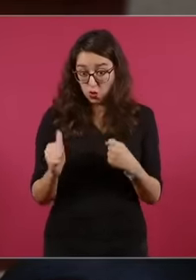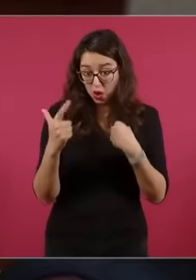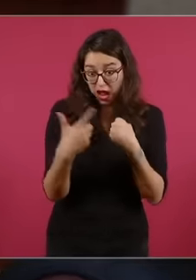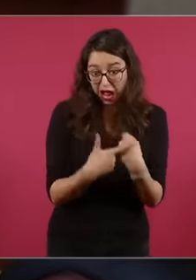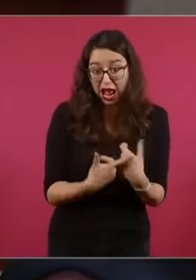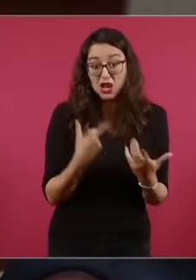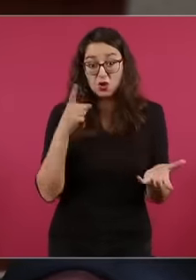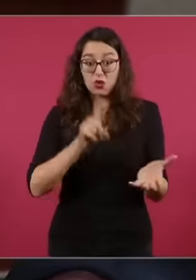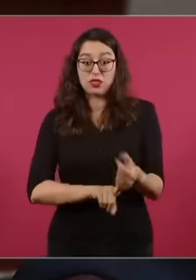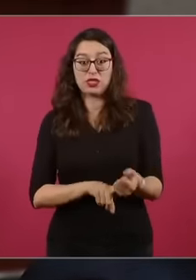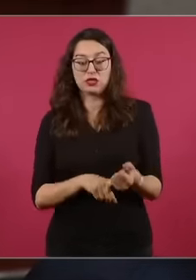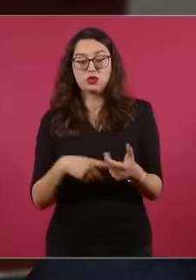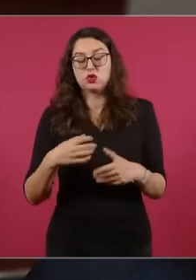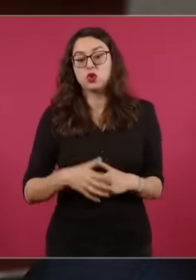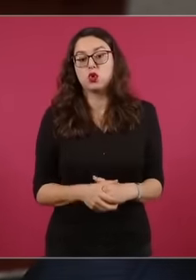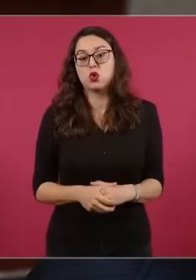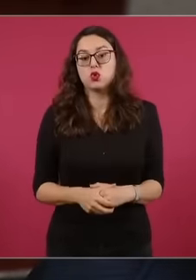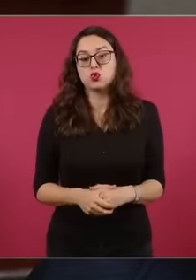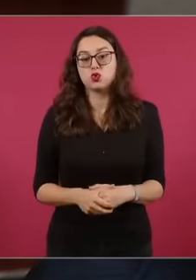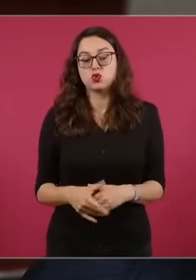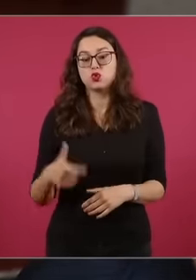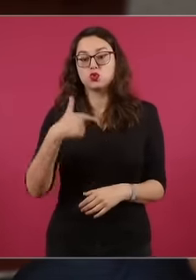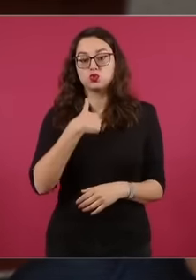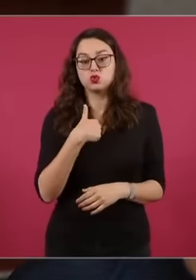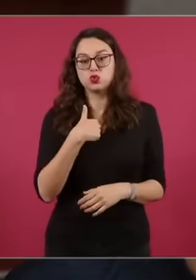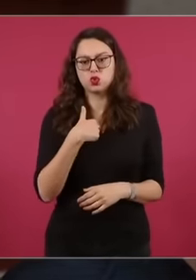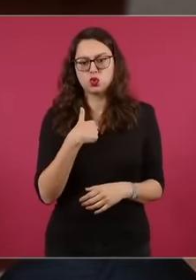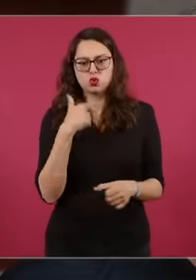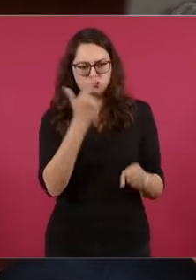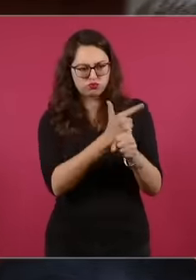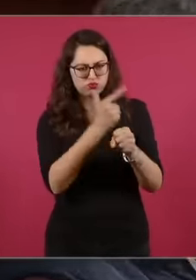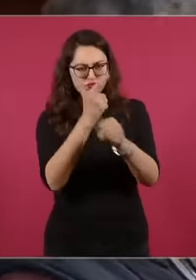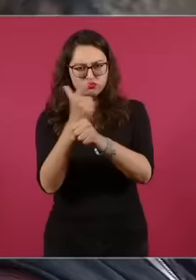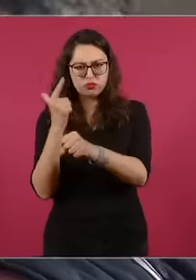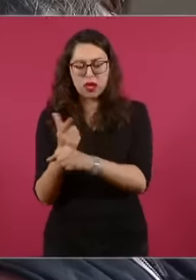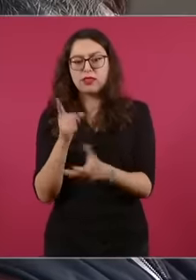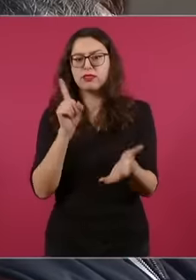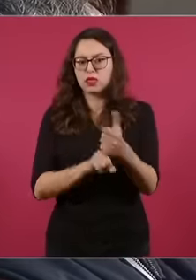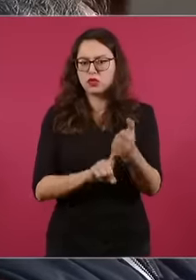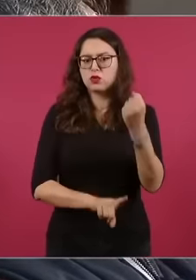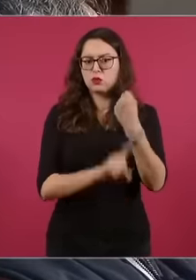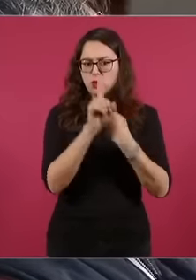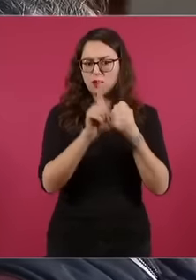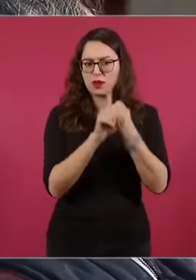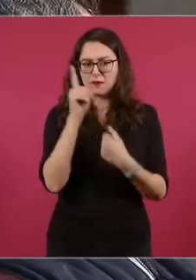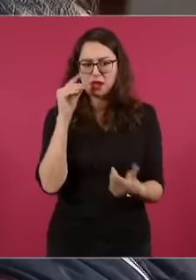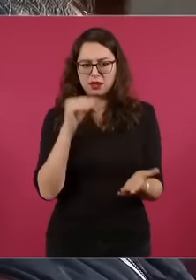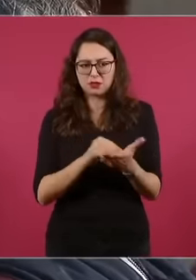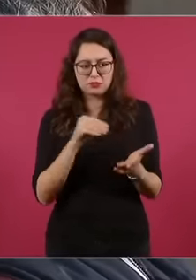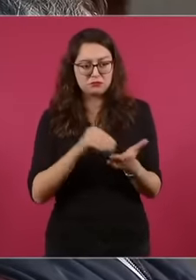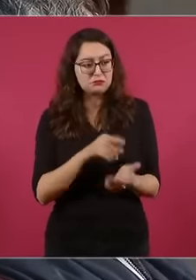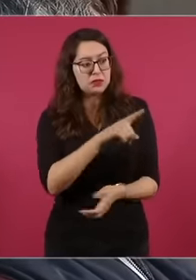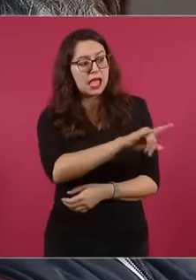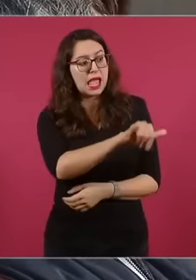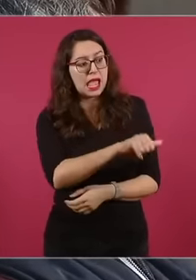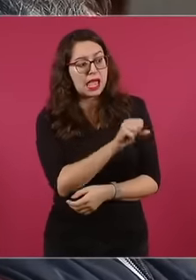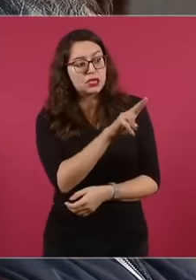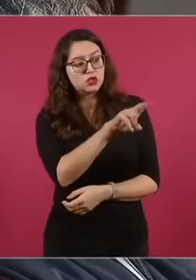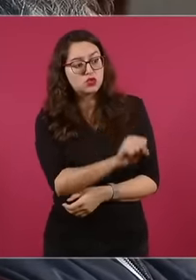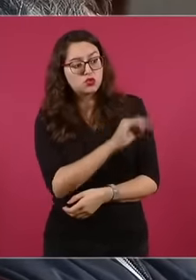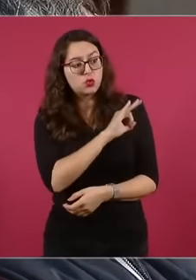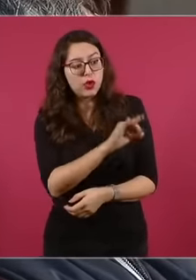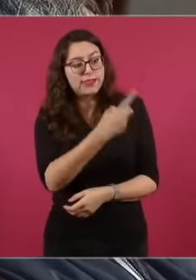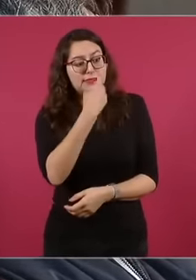que yo recién me entero que aún están pendientes algunas situaciones. A ver si Jesús nos puede comentar un poco,